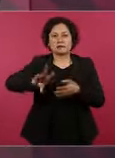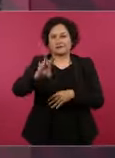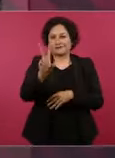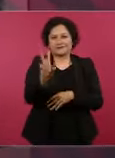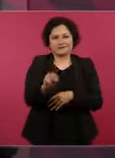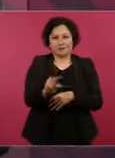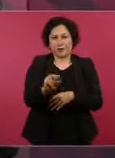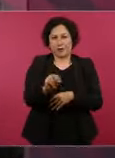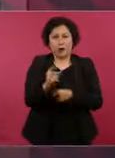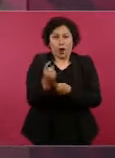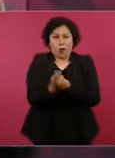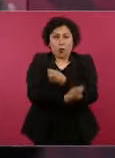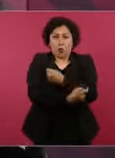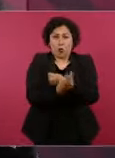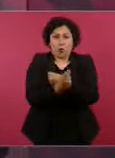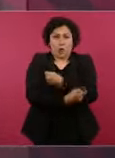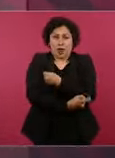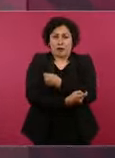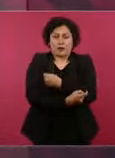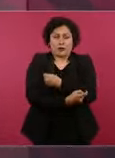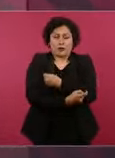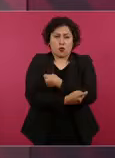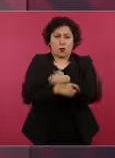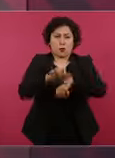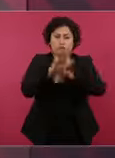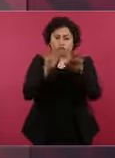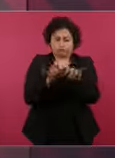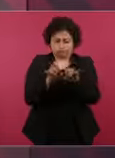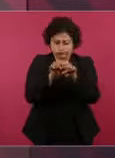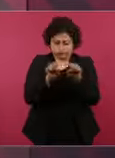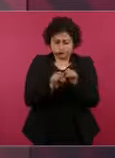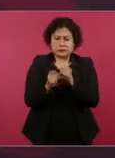en ese contexto sale lo de Latinos.